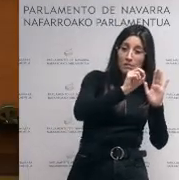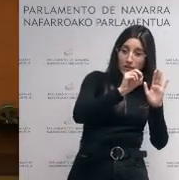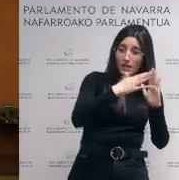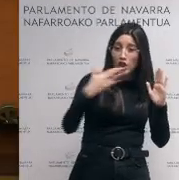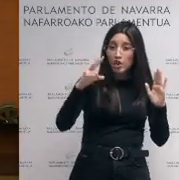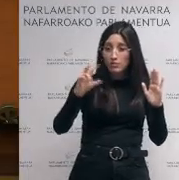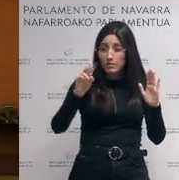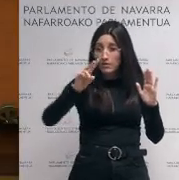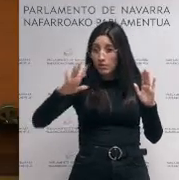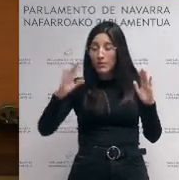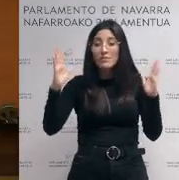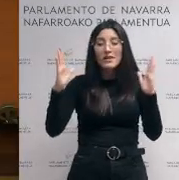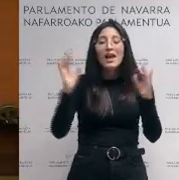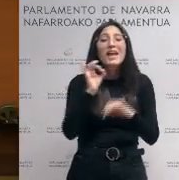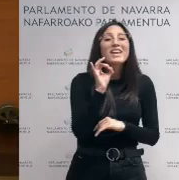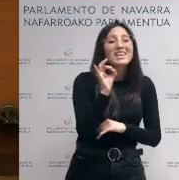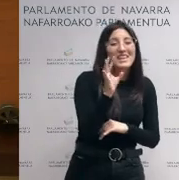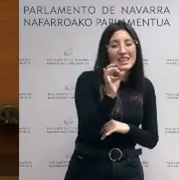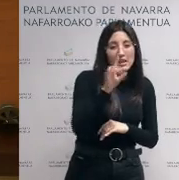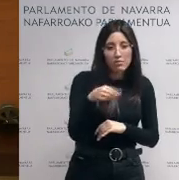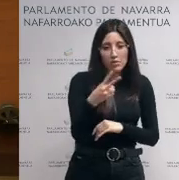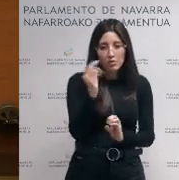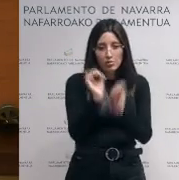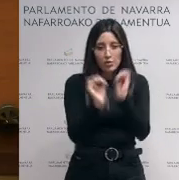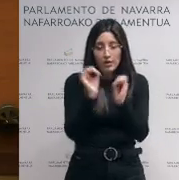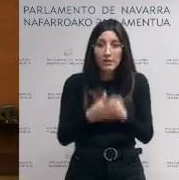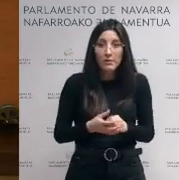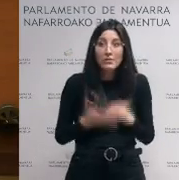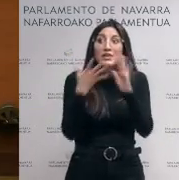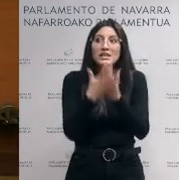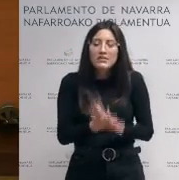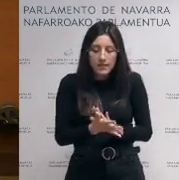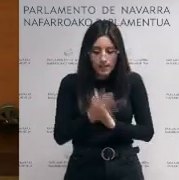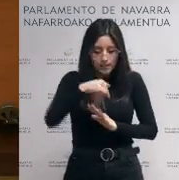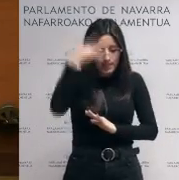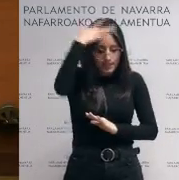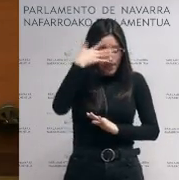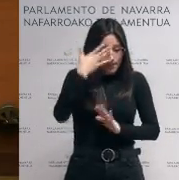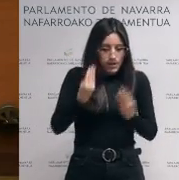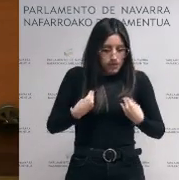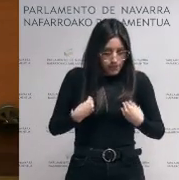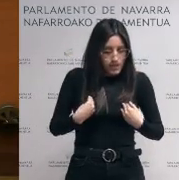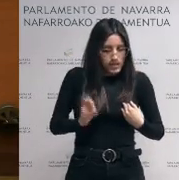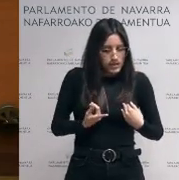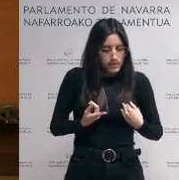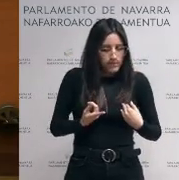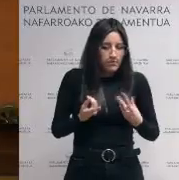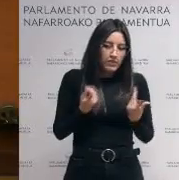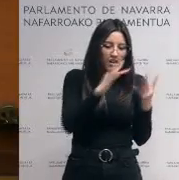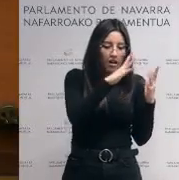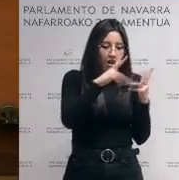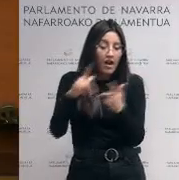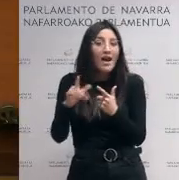Un 15,2%. Es decir, el promedio medio de lo que cuesta vivir en Navarra en estos últimos 4 años ha aumentado